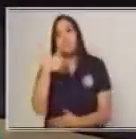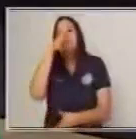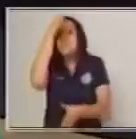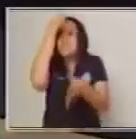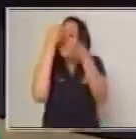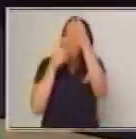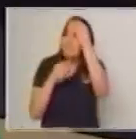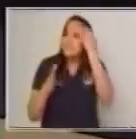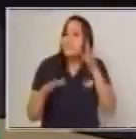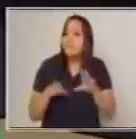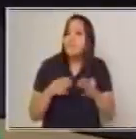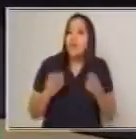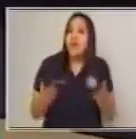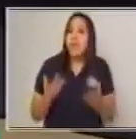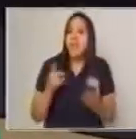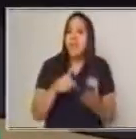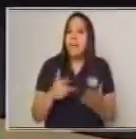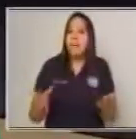aprender cómo